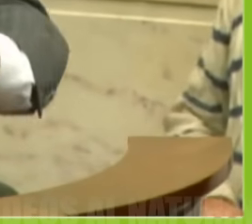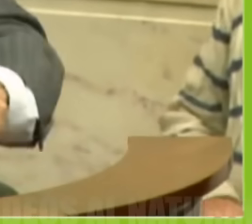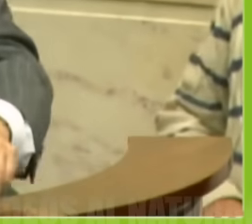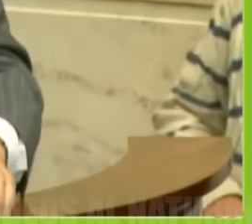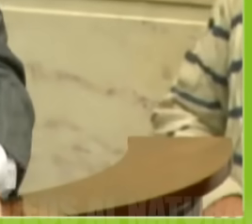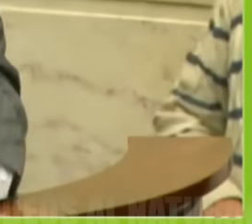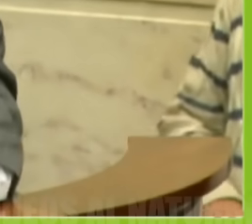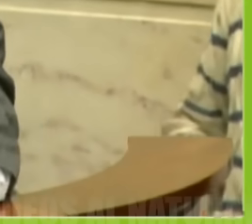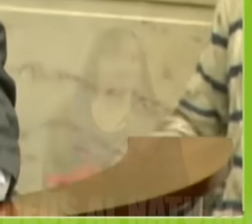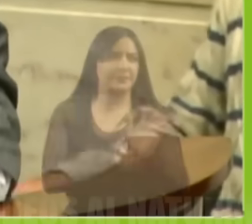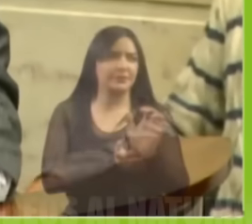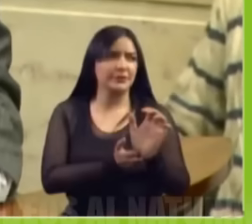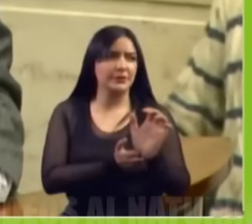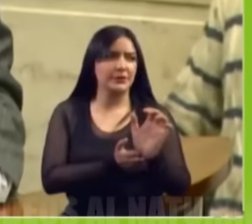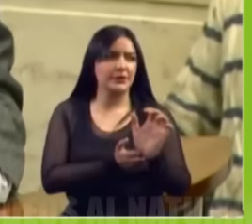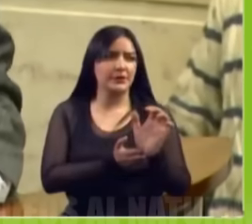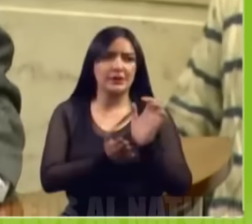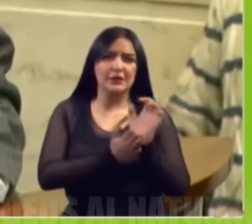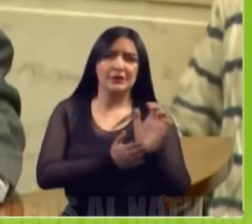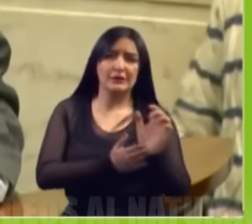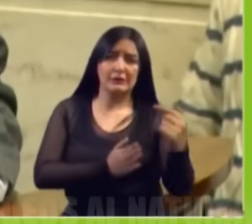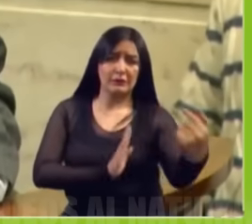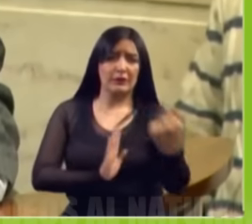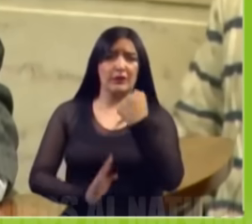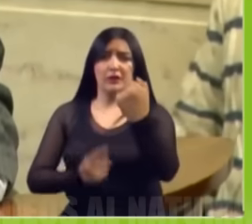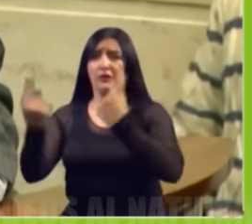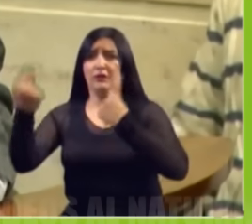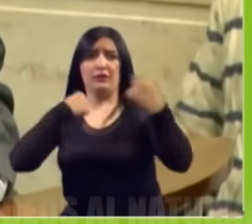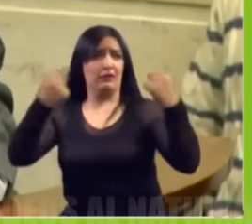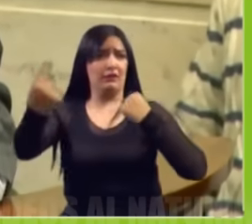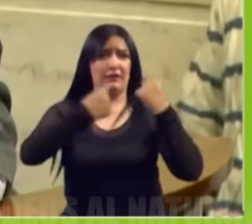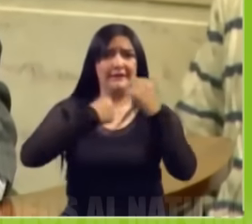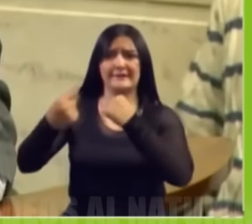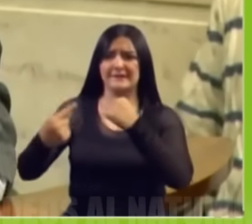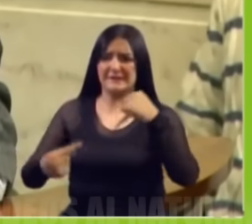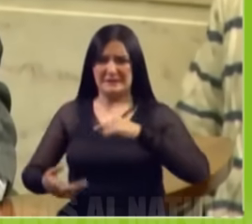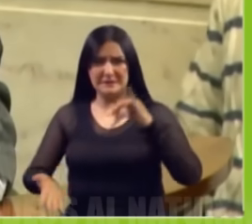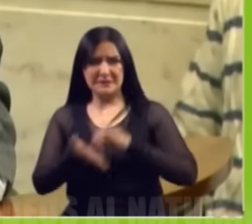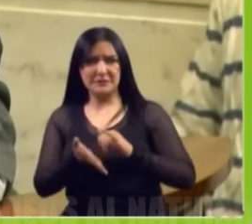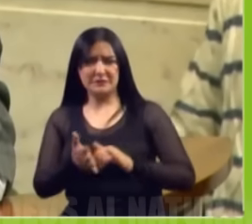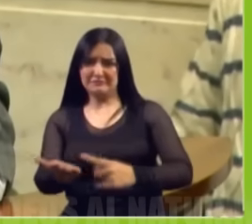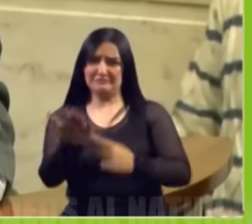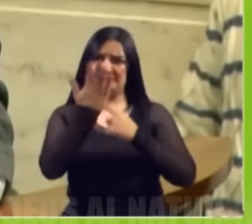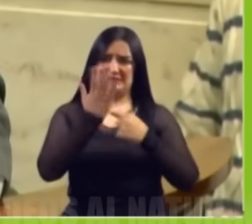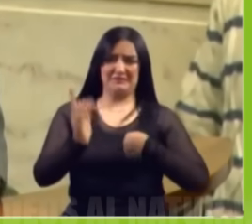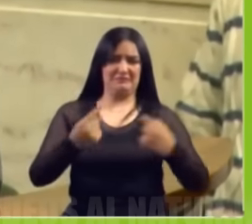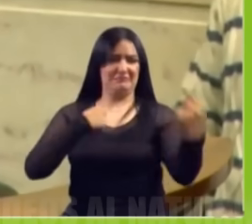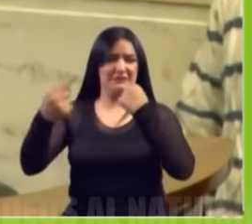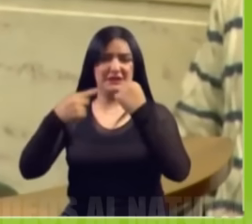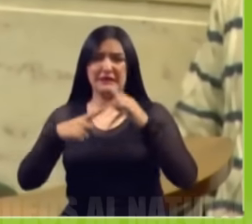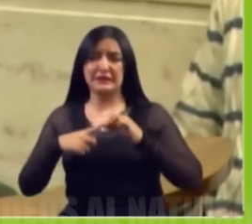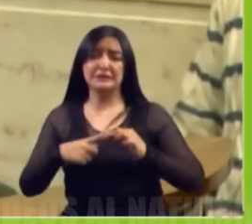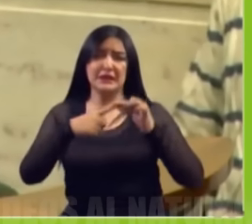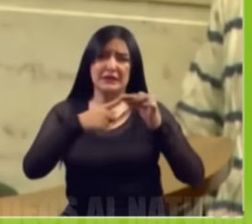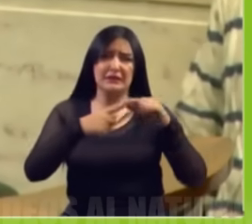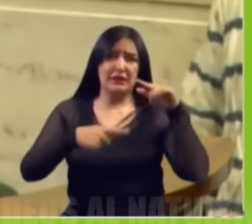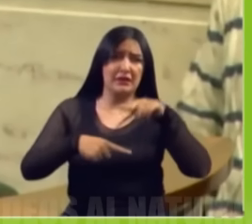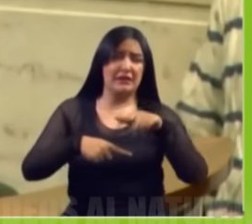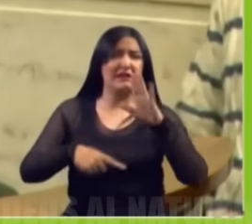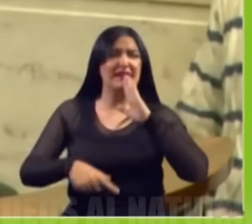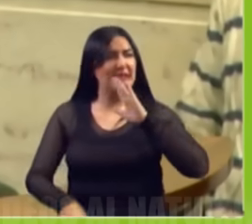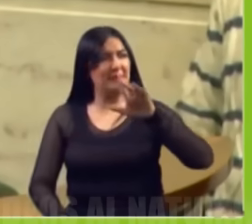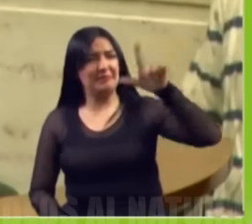rechazamos que nos señalen de esta manera, especialmente